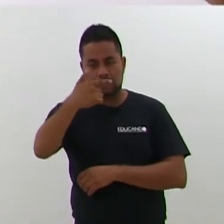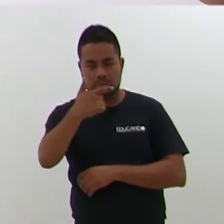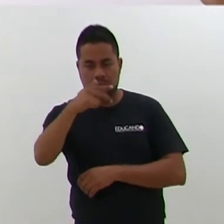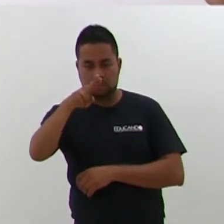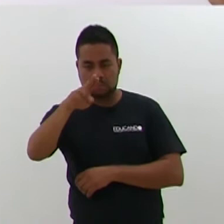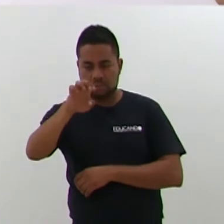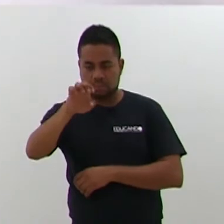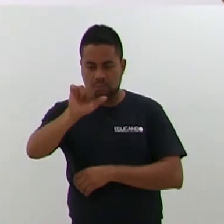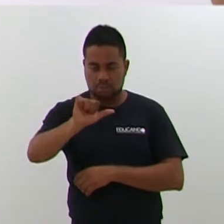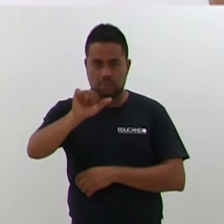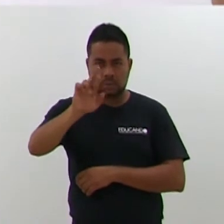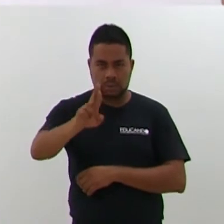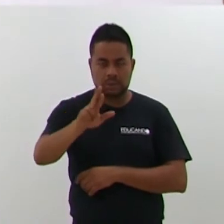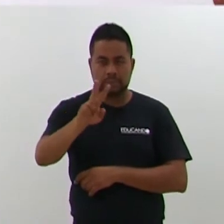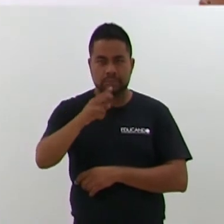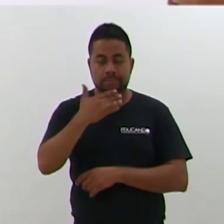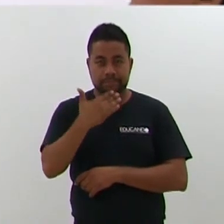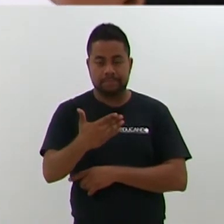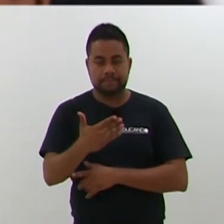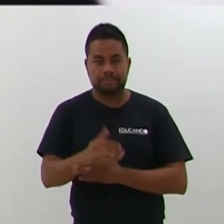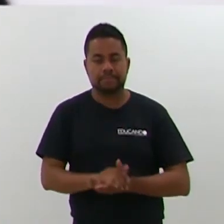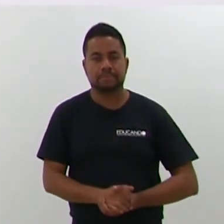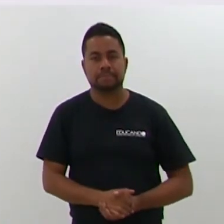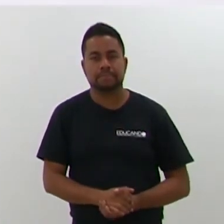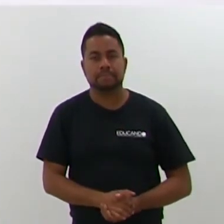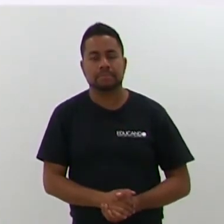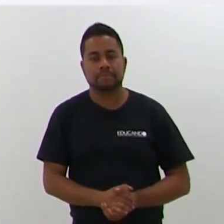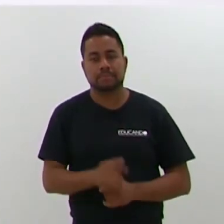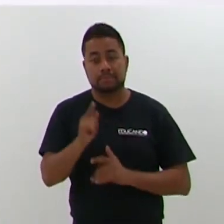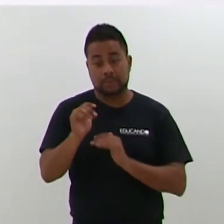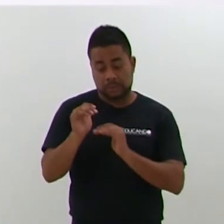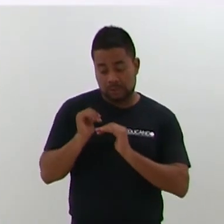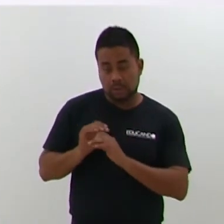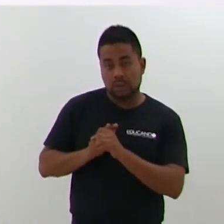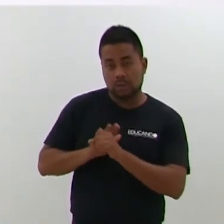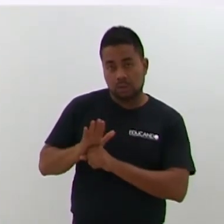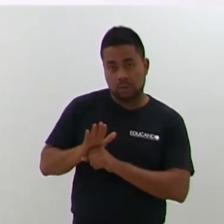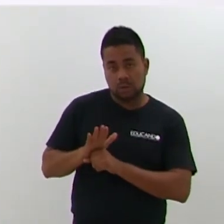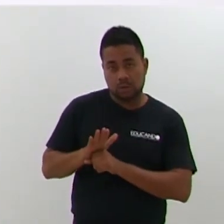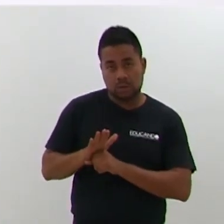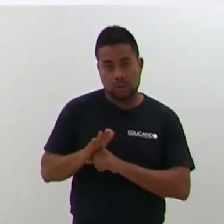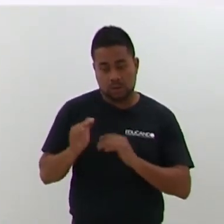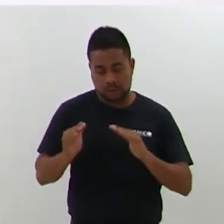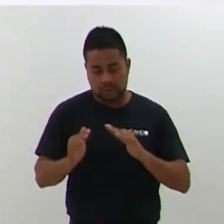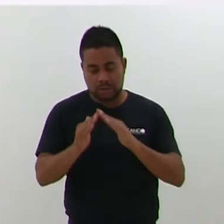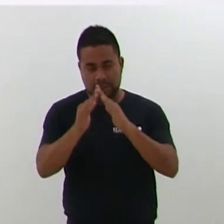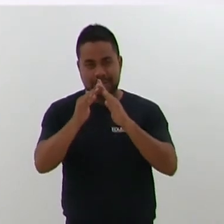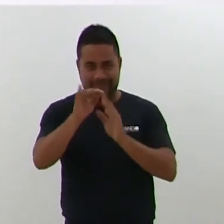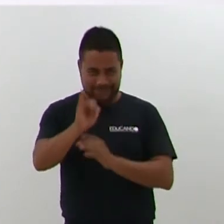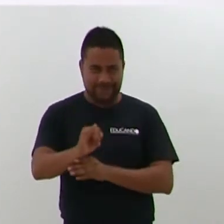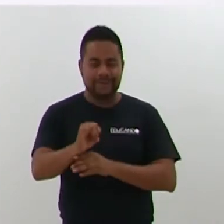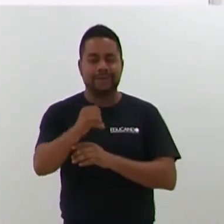hormiguear, ¿verdad? Y aquí está abajito hormiguero.